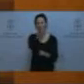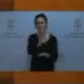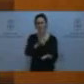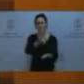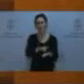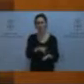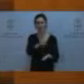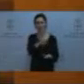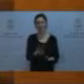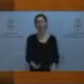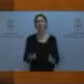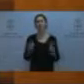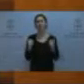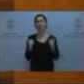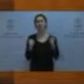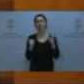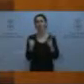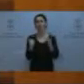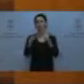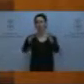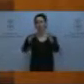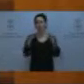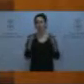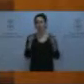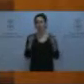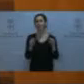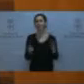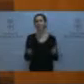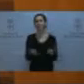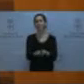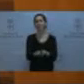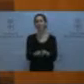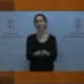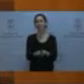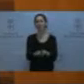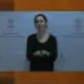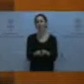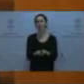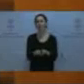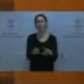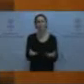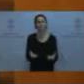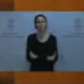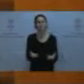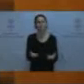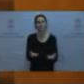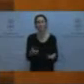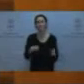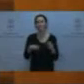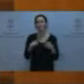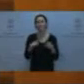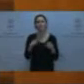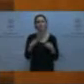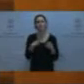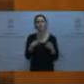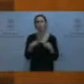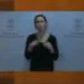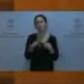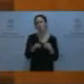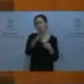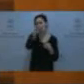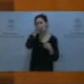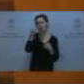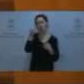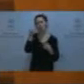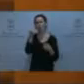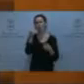tienen competencias, Asturias sigue sometida o está sometida al típico capricho y método socialcomunista, que no es